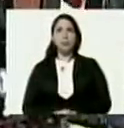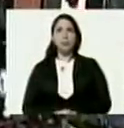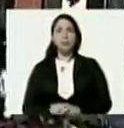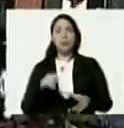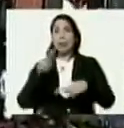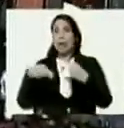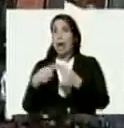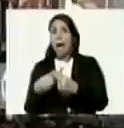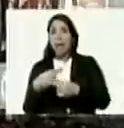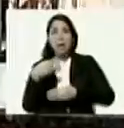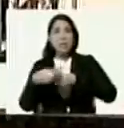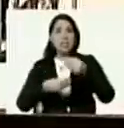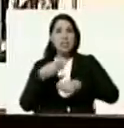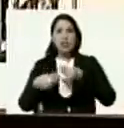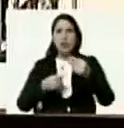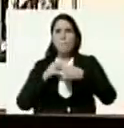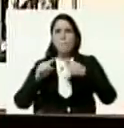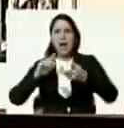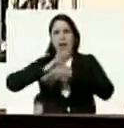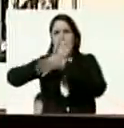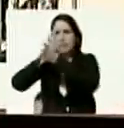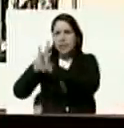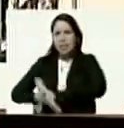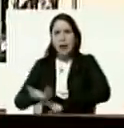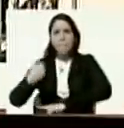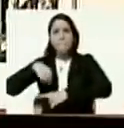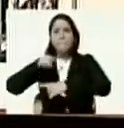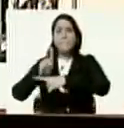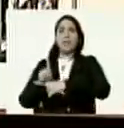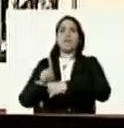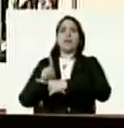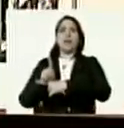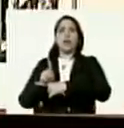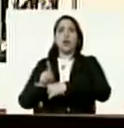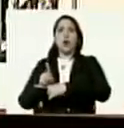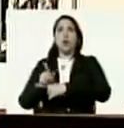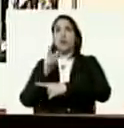Nada se hizo para erradicar los privilegios ni las injusticias.